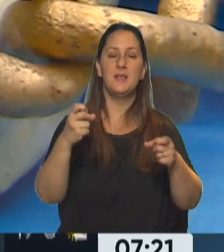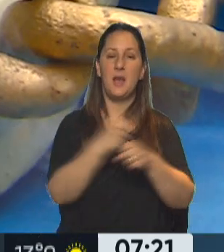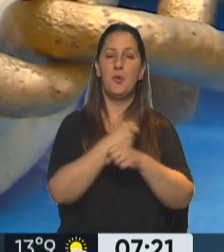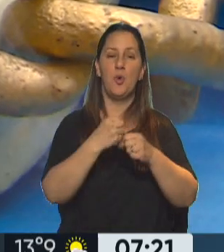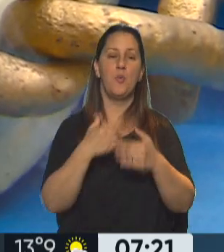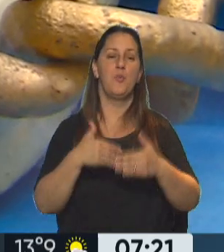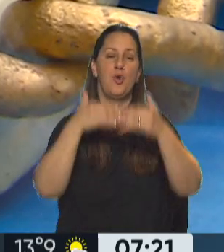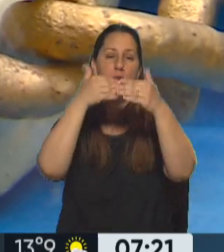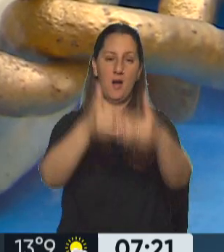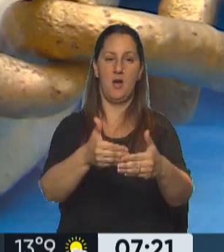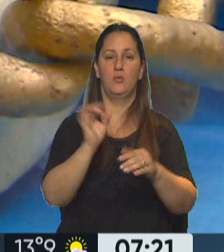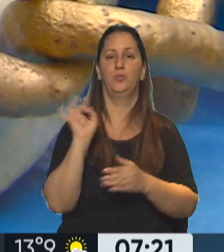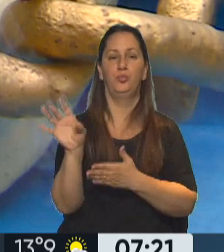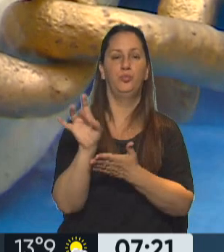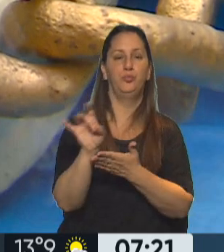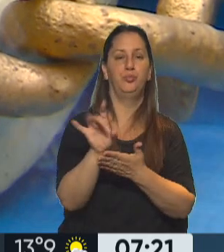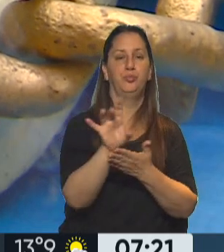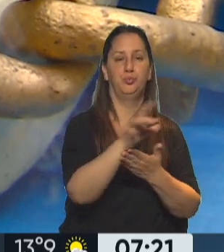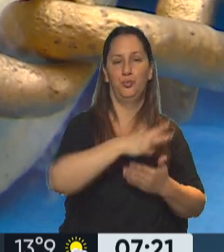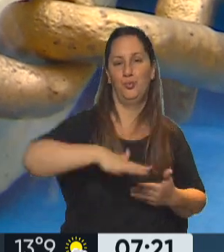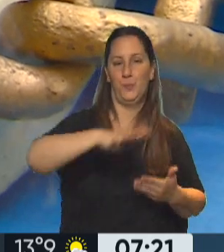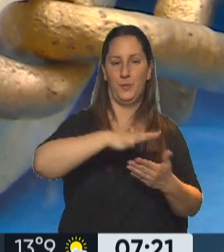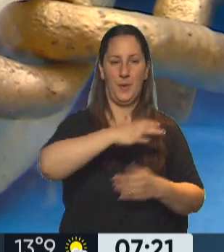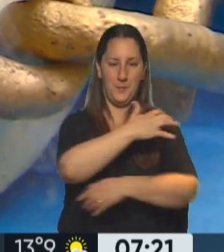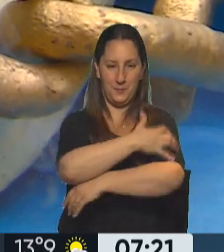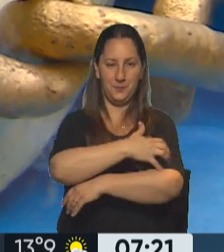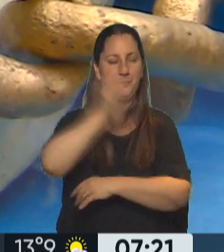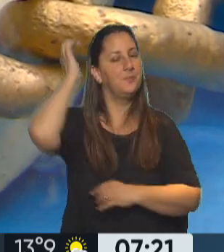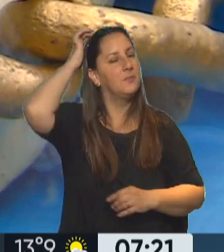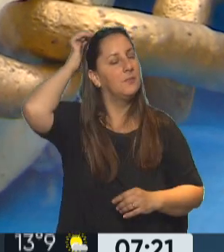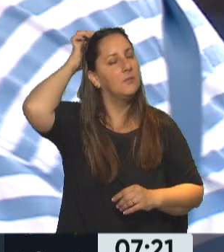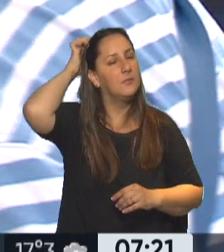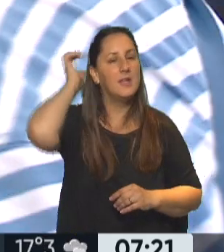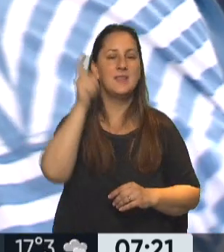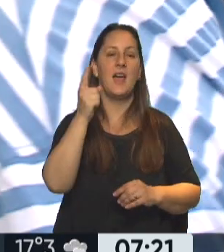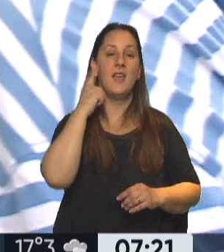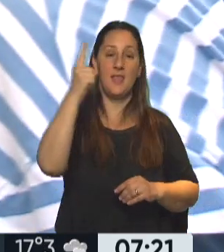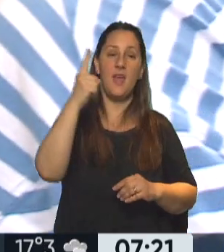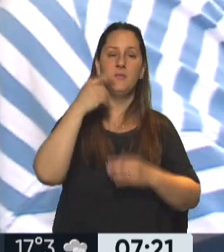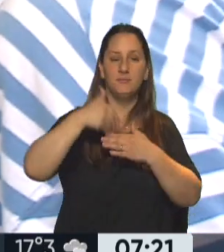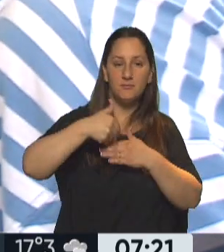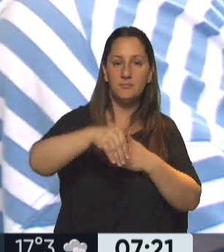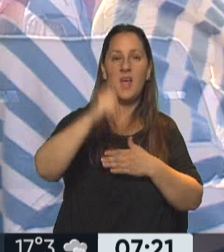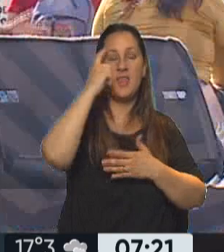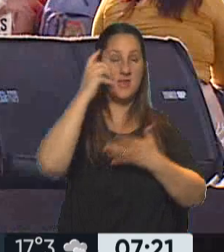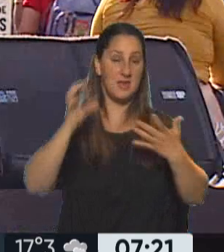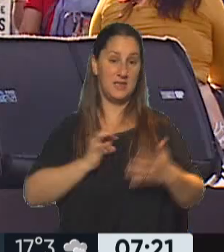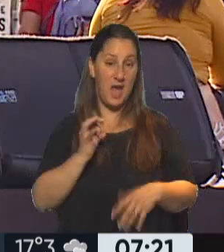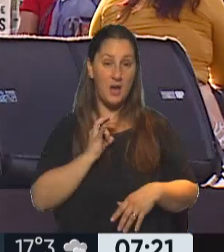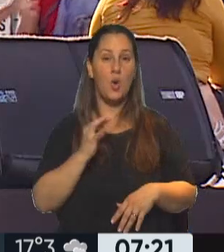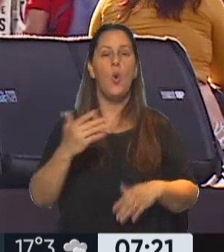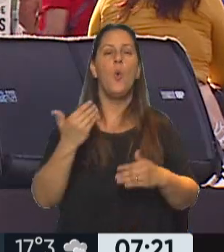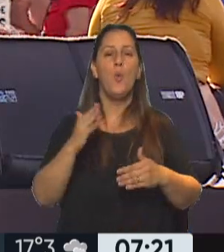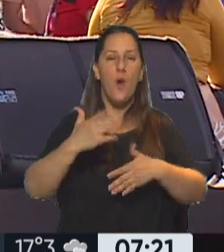que no desalojen asentamientos precarios. Esta iniciativa lo que hace es impedir que durante los próximos 10 años se puedan